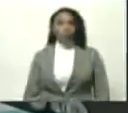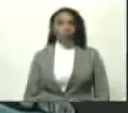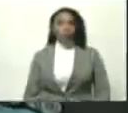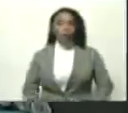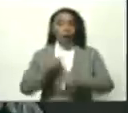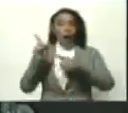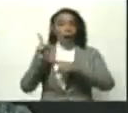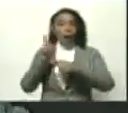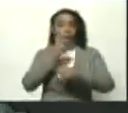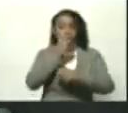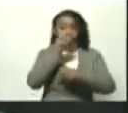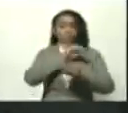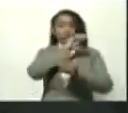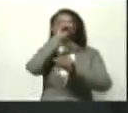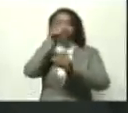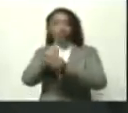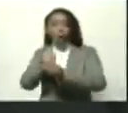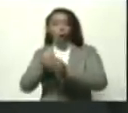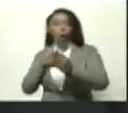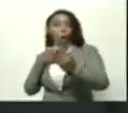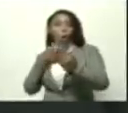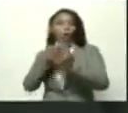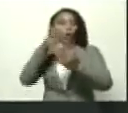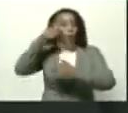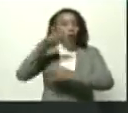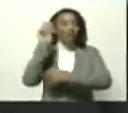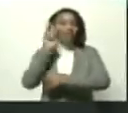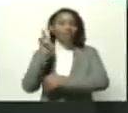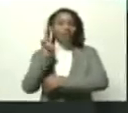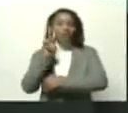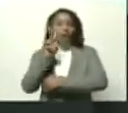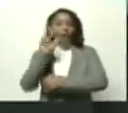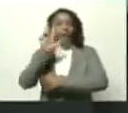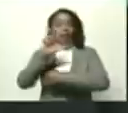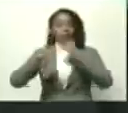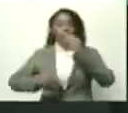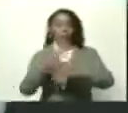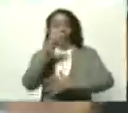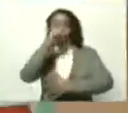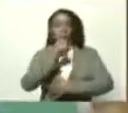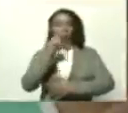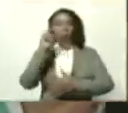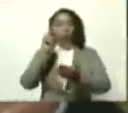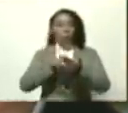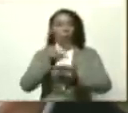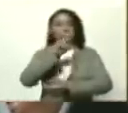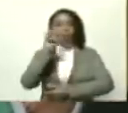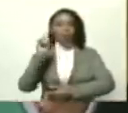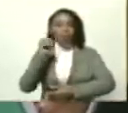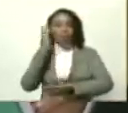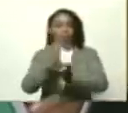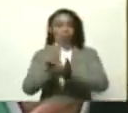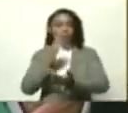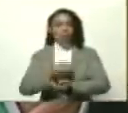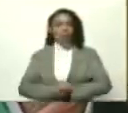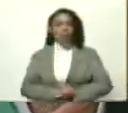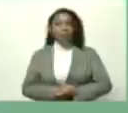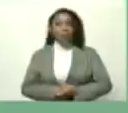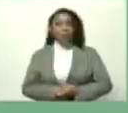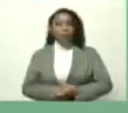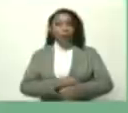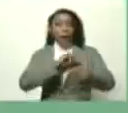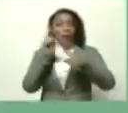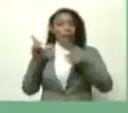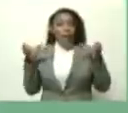incursión contra el pueblo de Venezuela el 3 de mayo del año 2020. En la sesión del